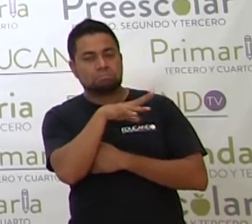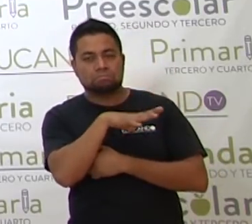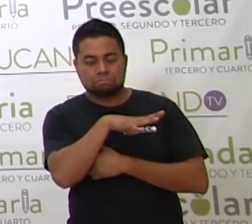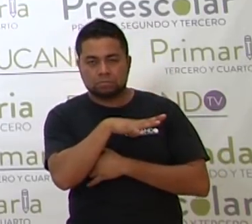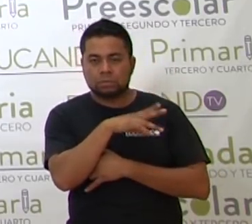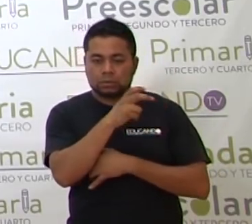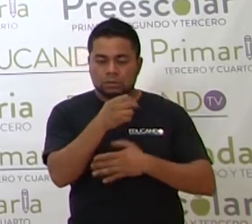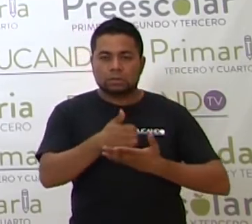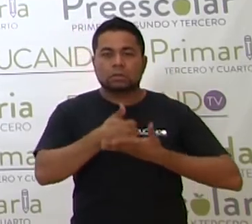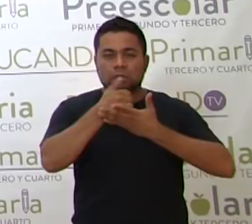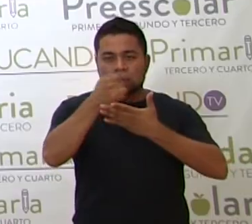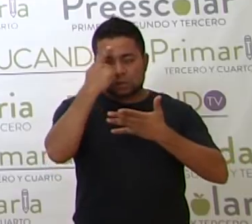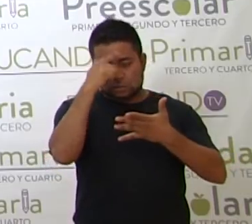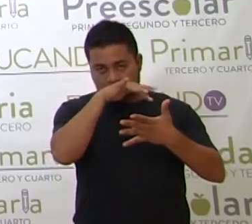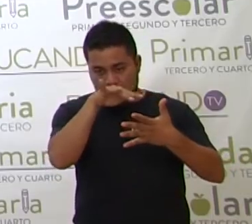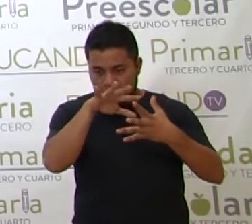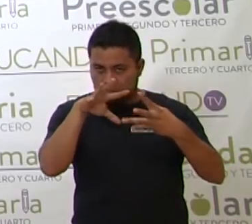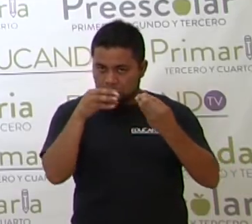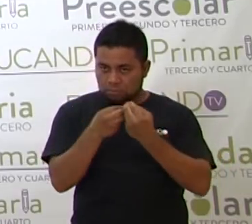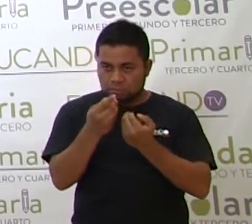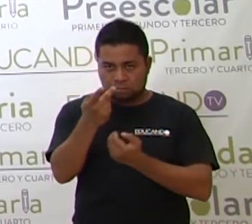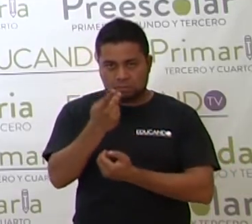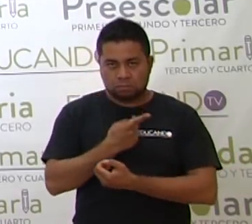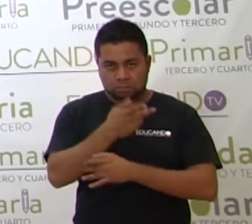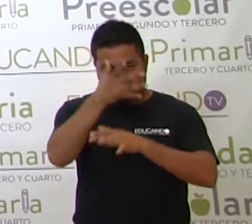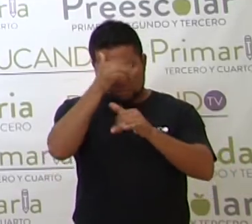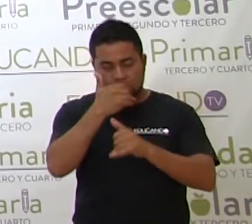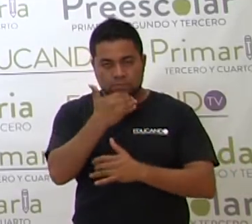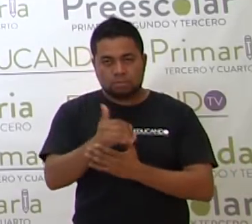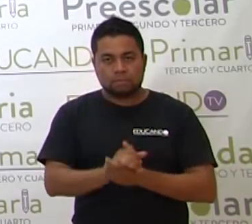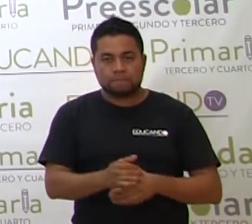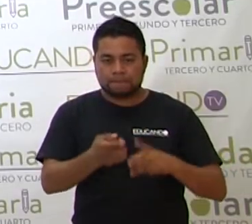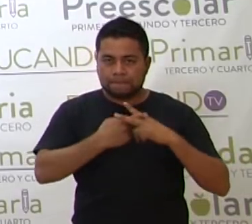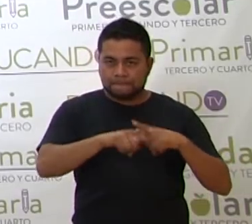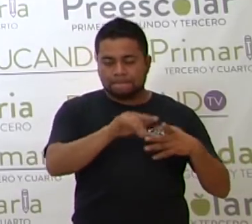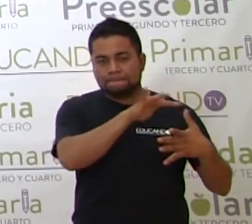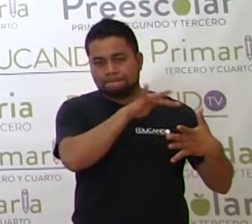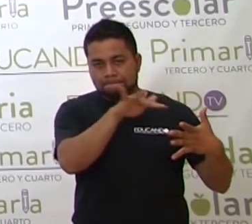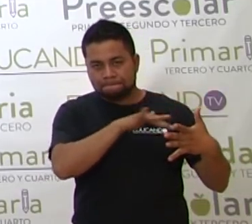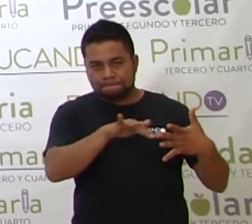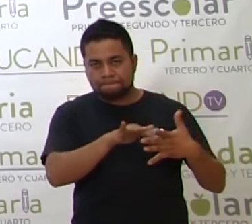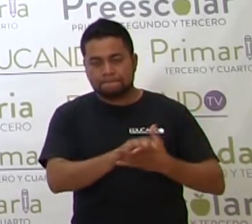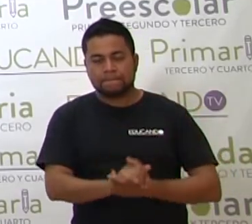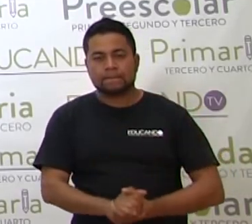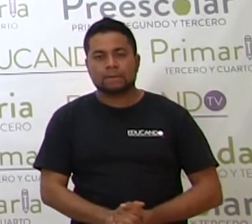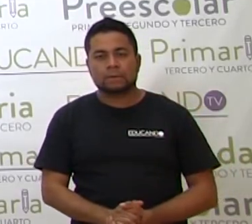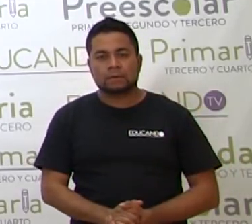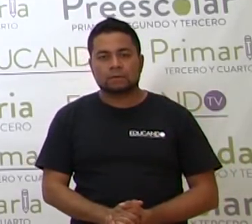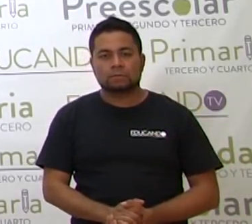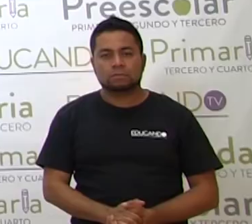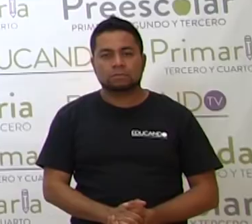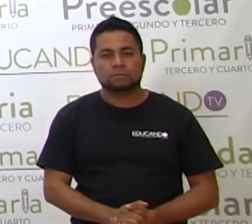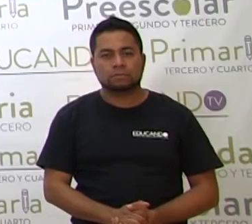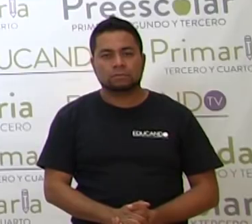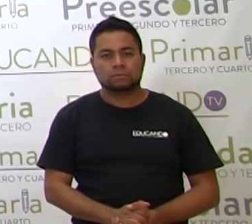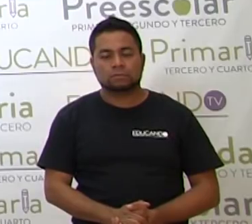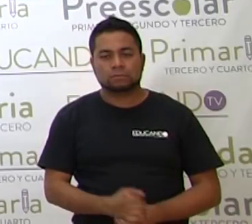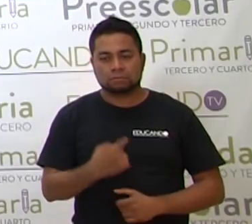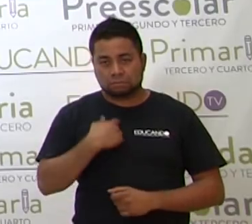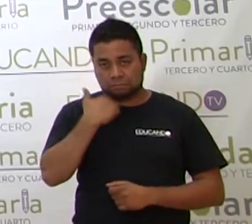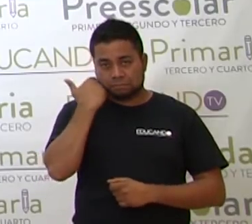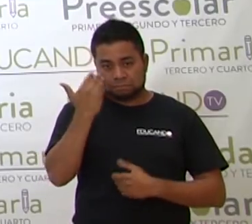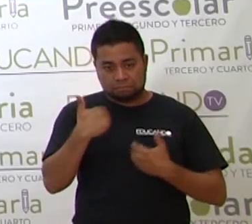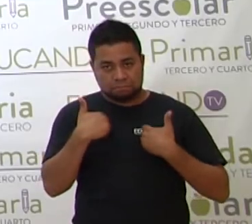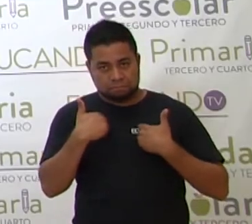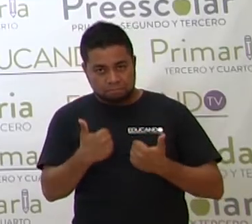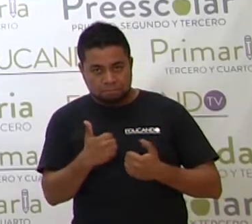a ayudar a leer junto conmigo. ¿Te parece? Vamos a iniciar a leer y quiero que vayas